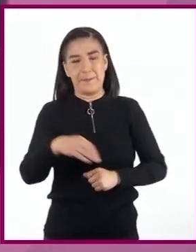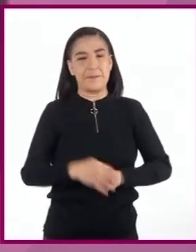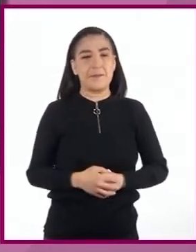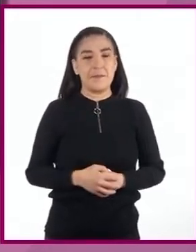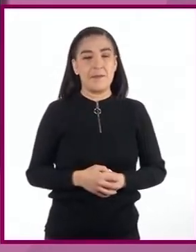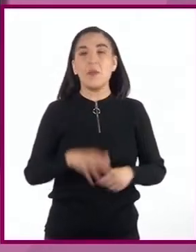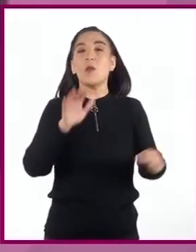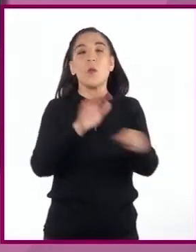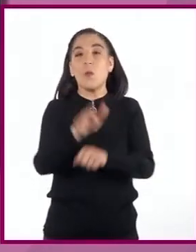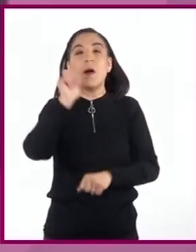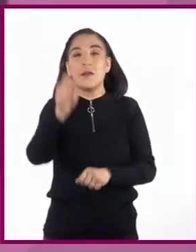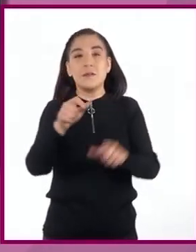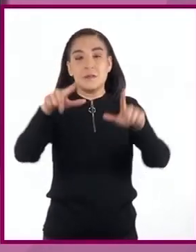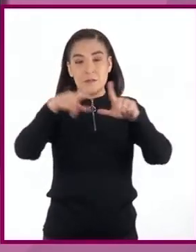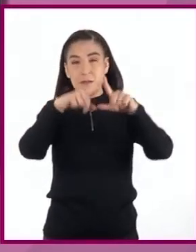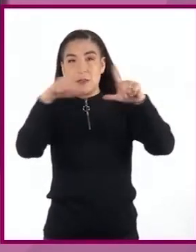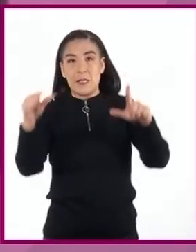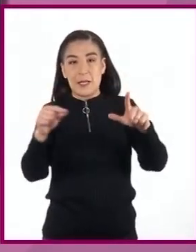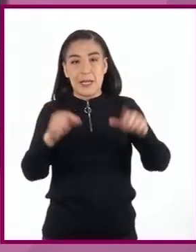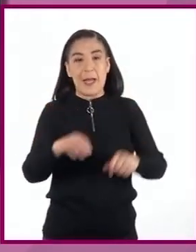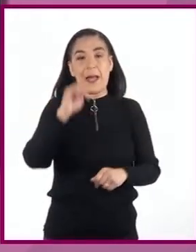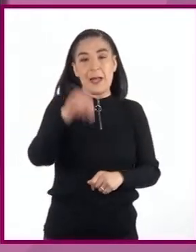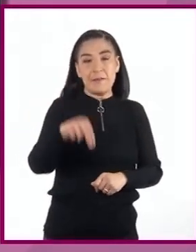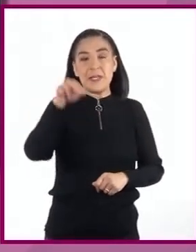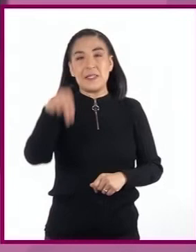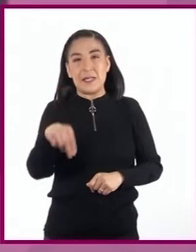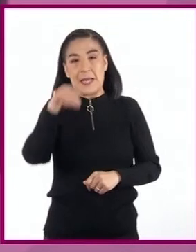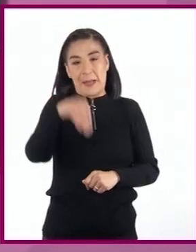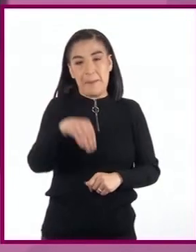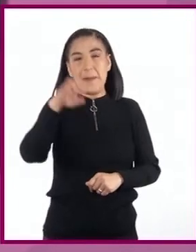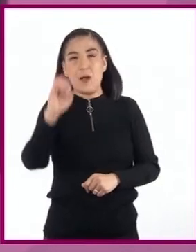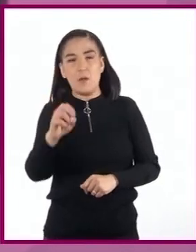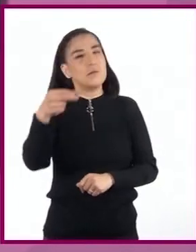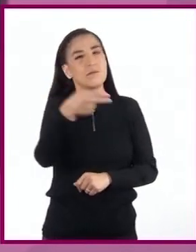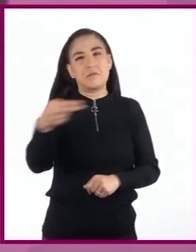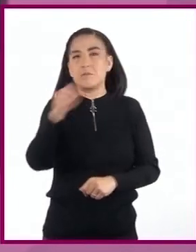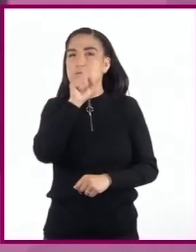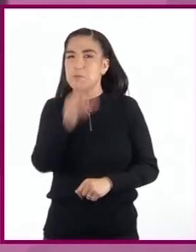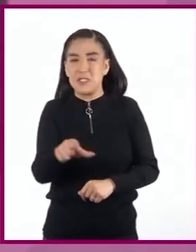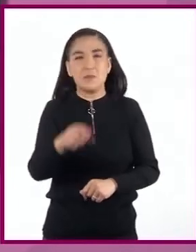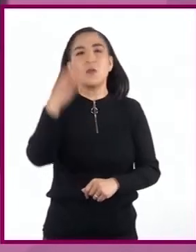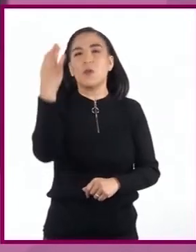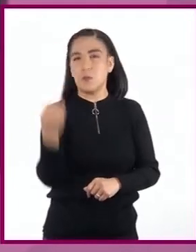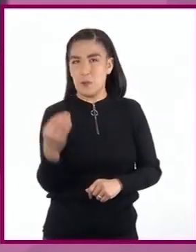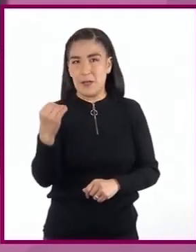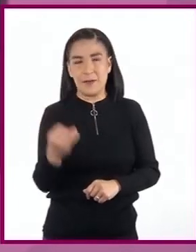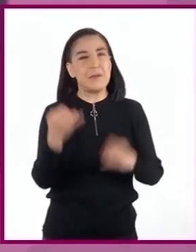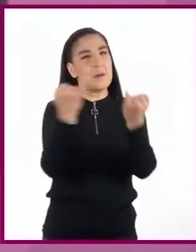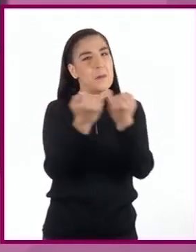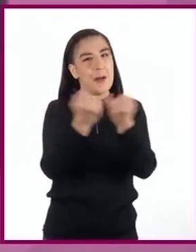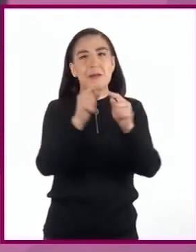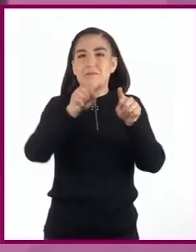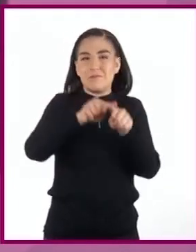lado correspondiente en el triángulo MNO es el lado MO, pues tiene la misma longitud,